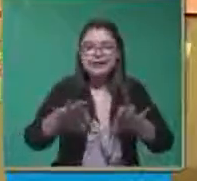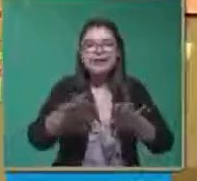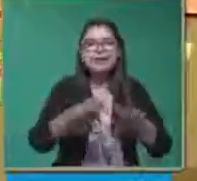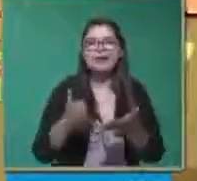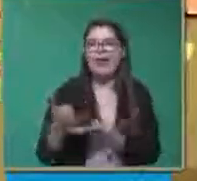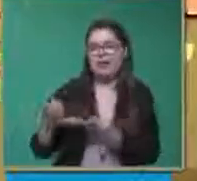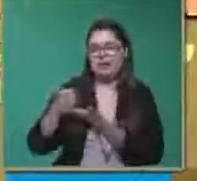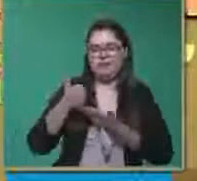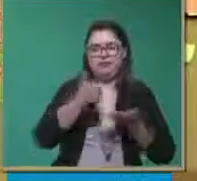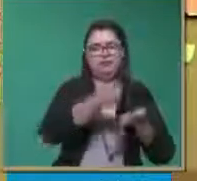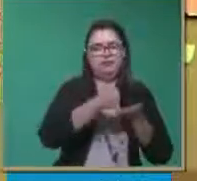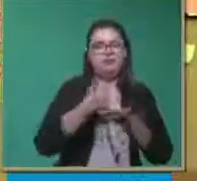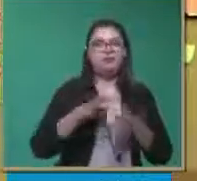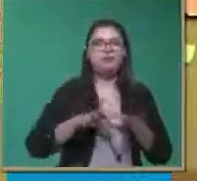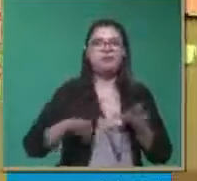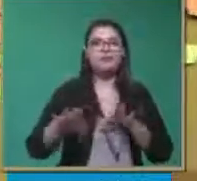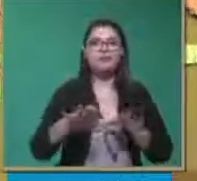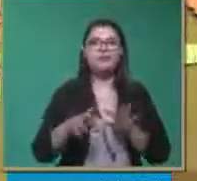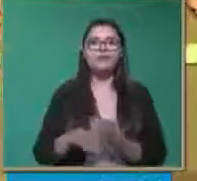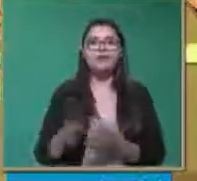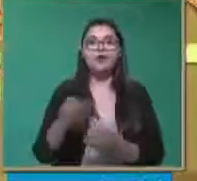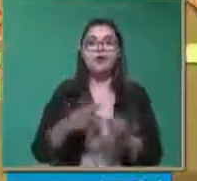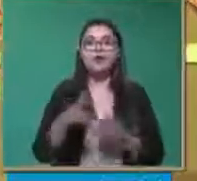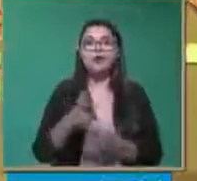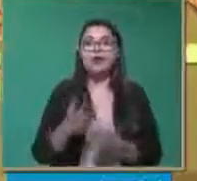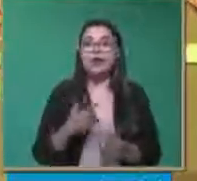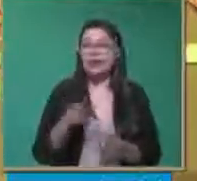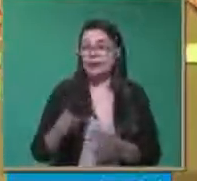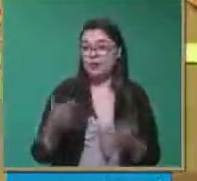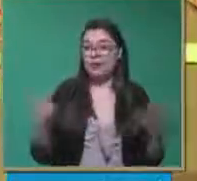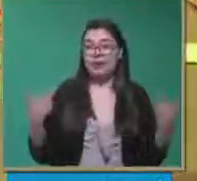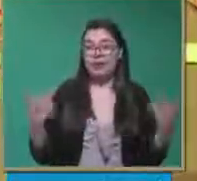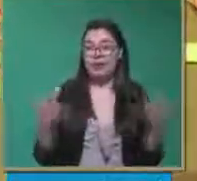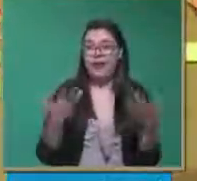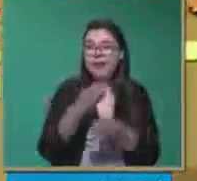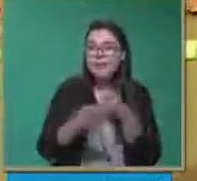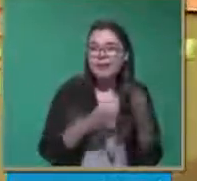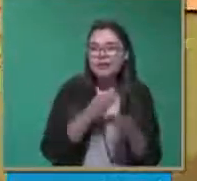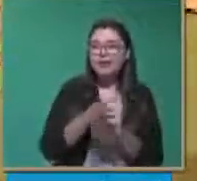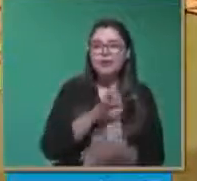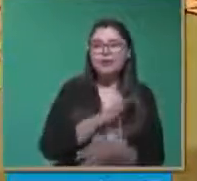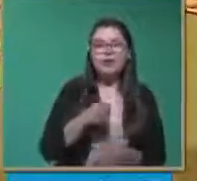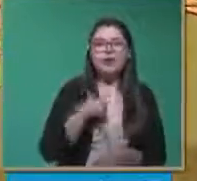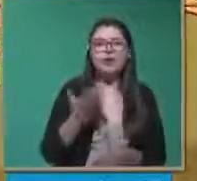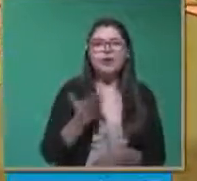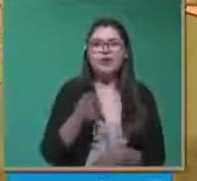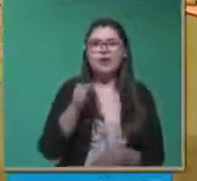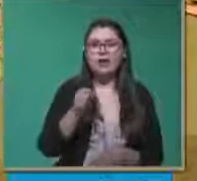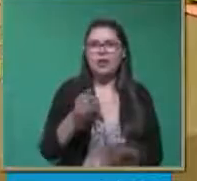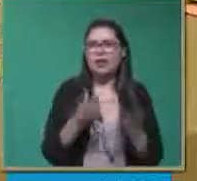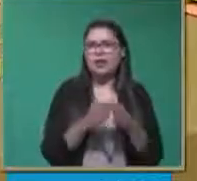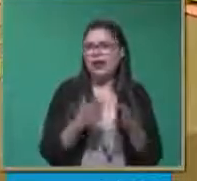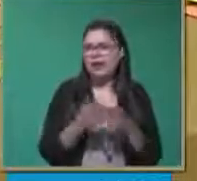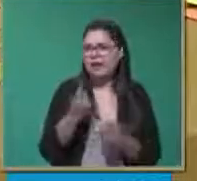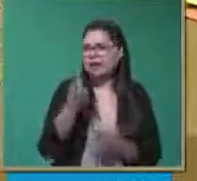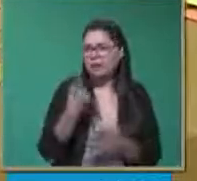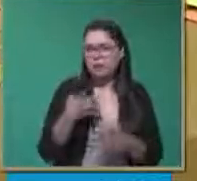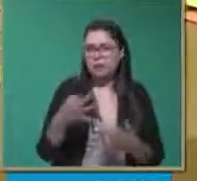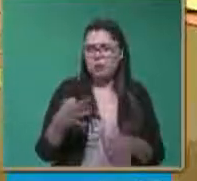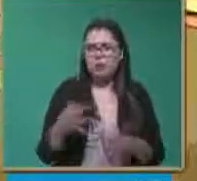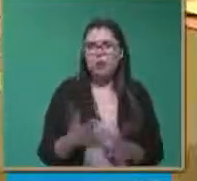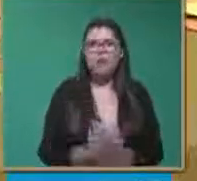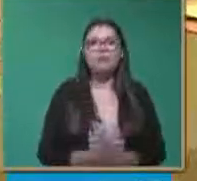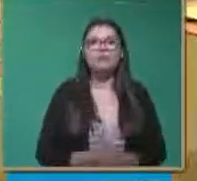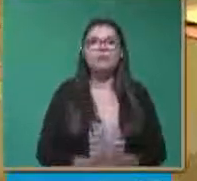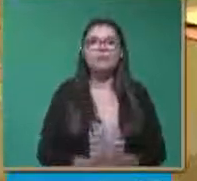estos materiales ustedes los pueden hacer en su casa con hojas de colores. Incluso con un solo color, maestra. Sí, y ¿saben qué, maestra? También